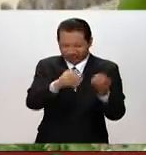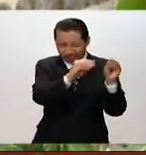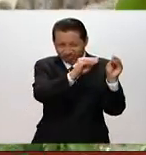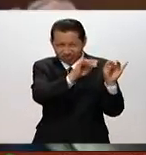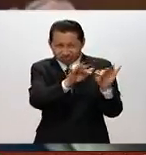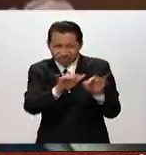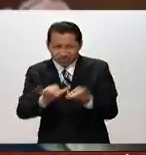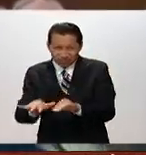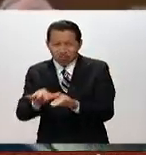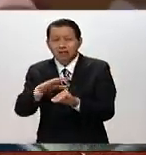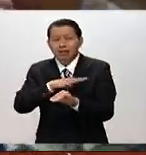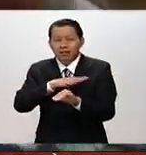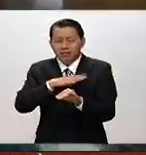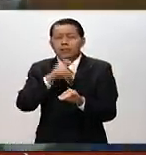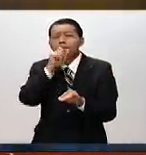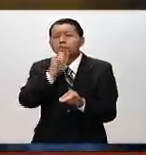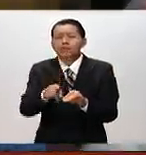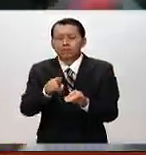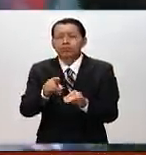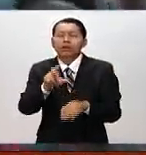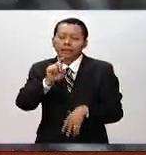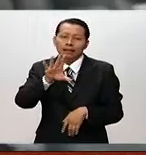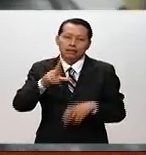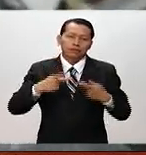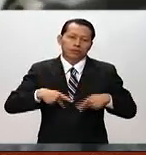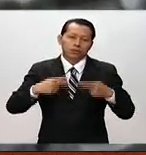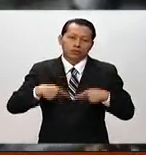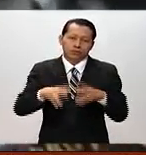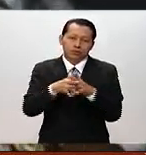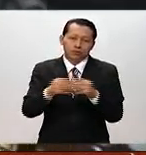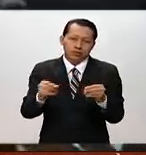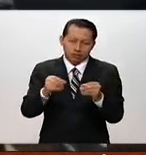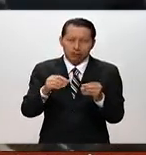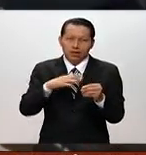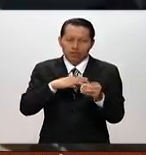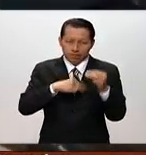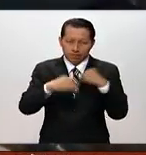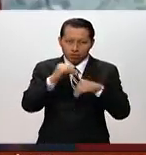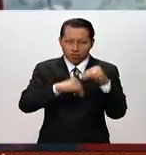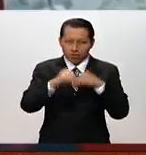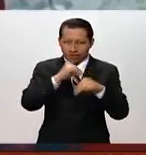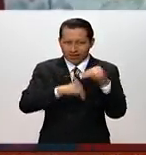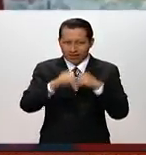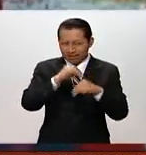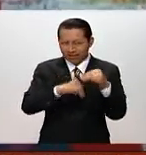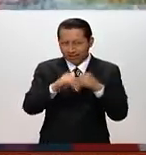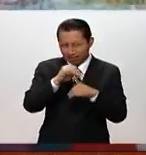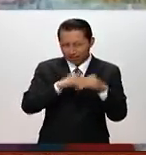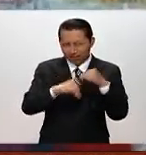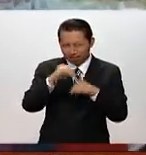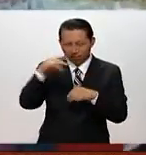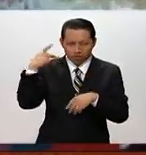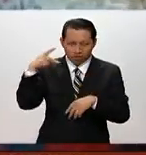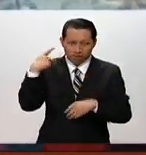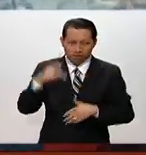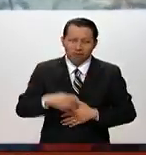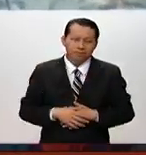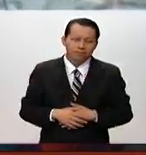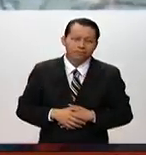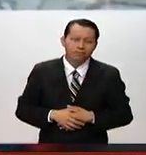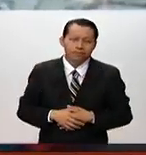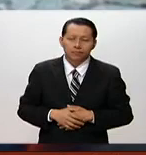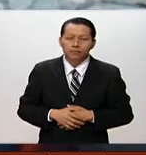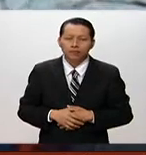35 todavía los que se continúan buscando, es en la zona serrana, en la montaña de la Sierra de Puebla.